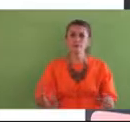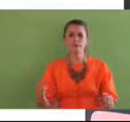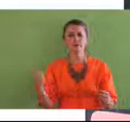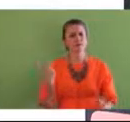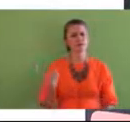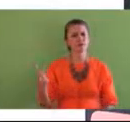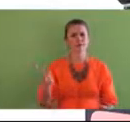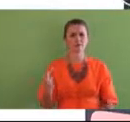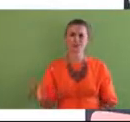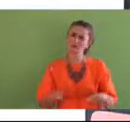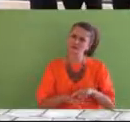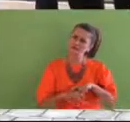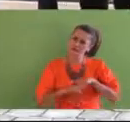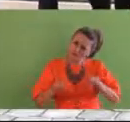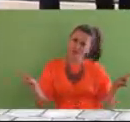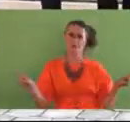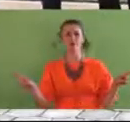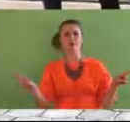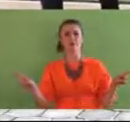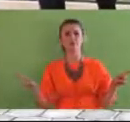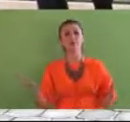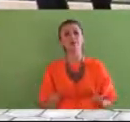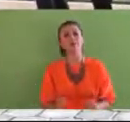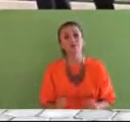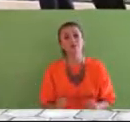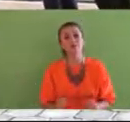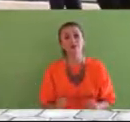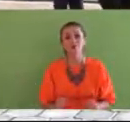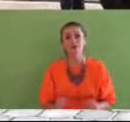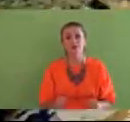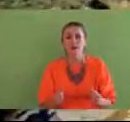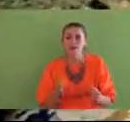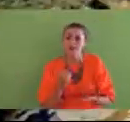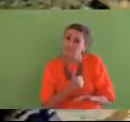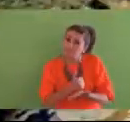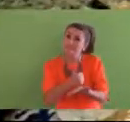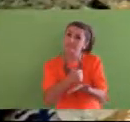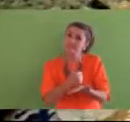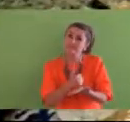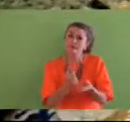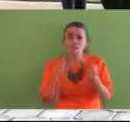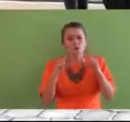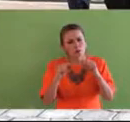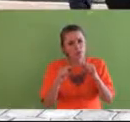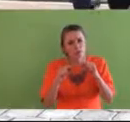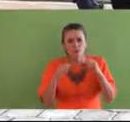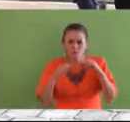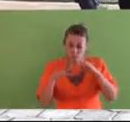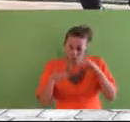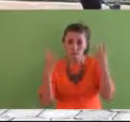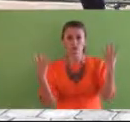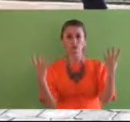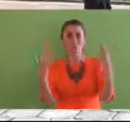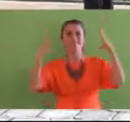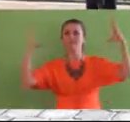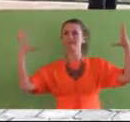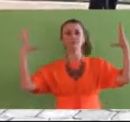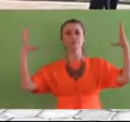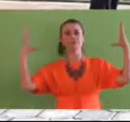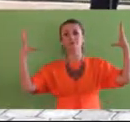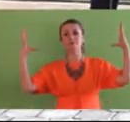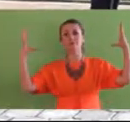Hay que acortar las brechas desiguales, que beneficia a pocos